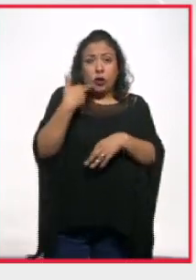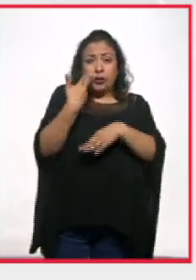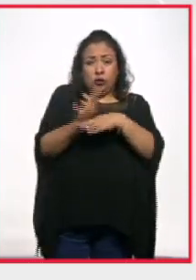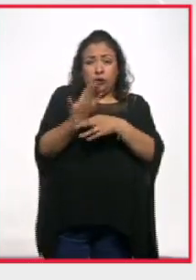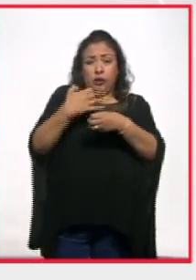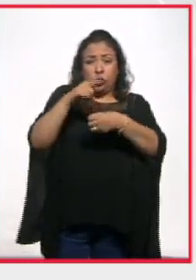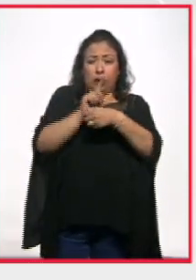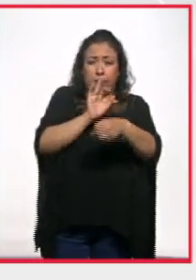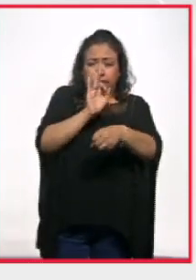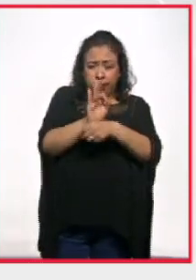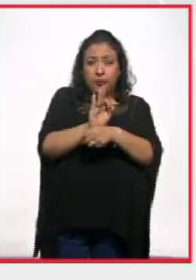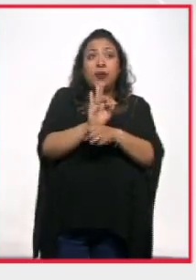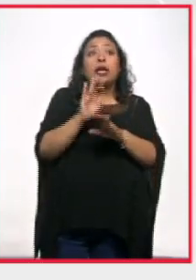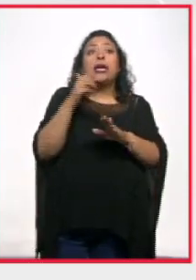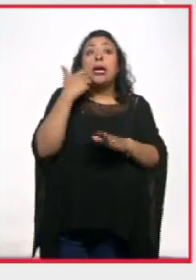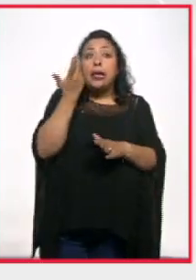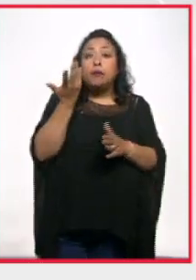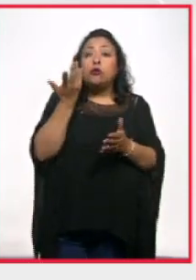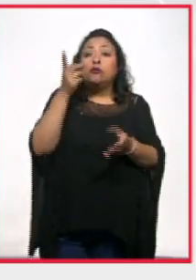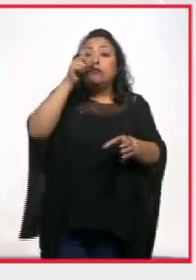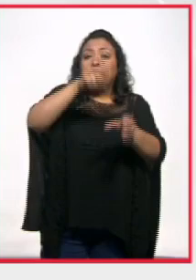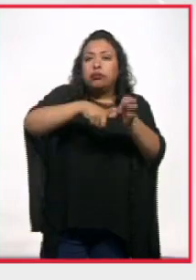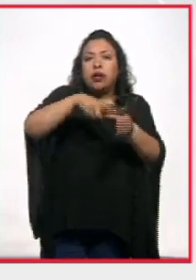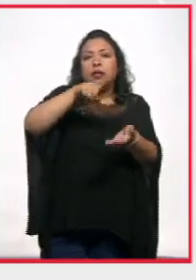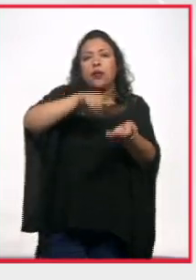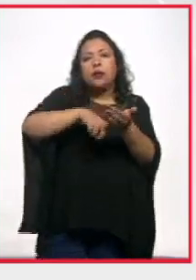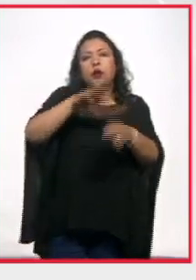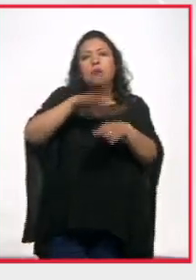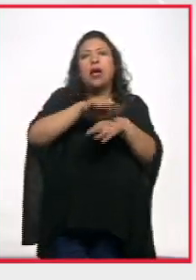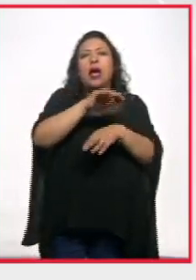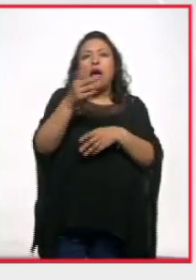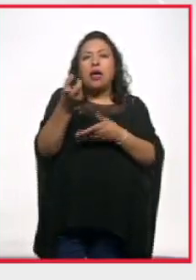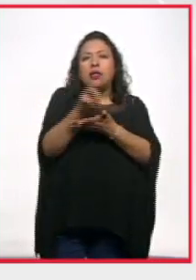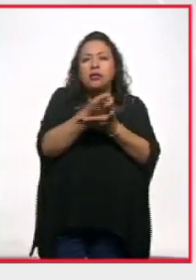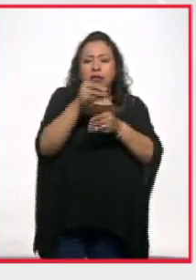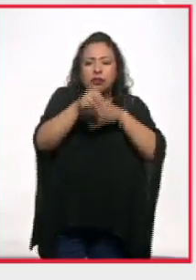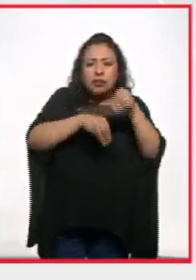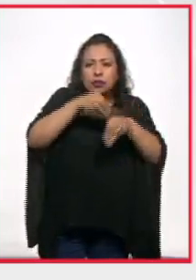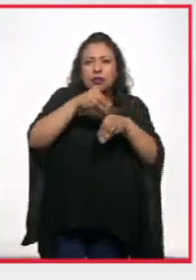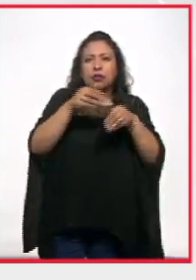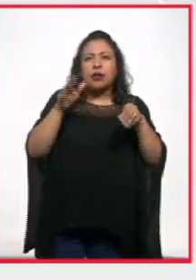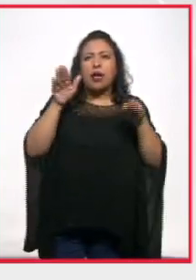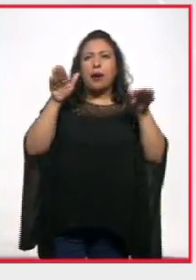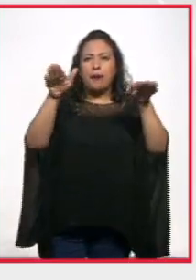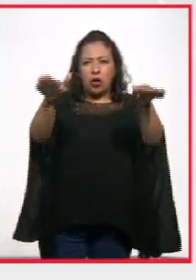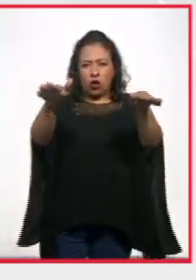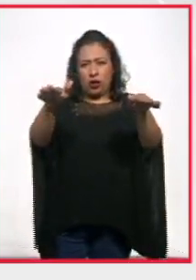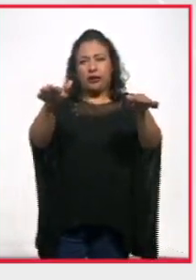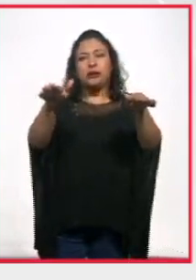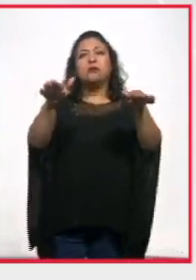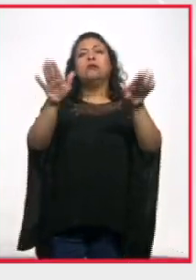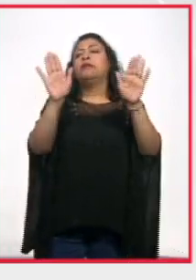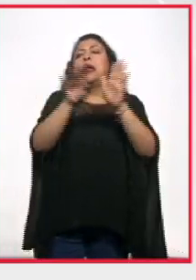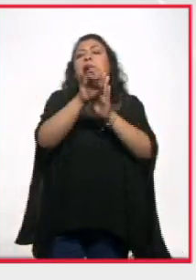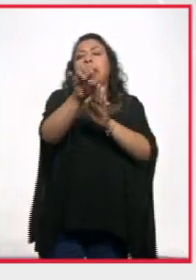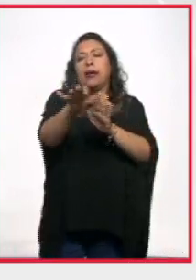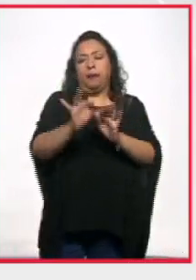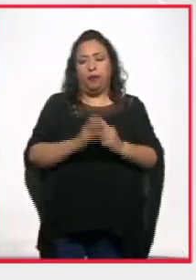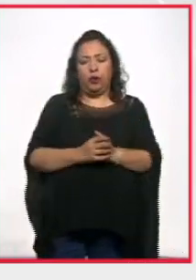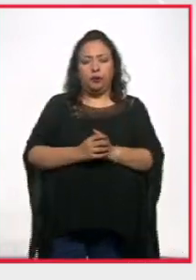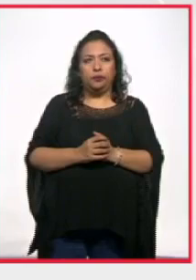responsabilidad social, estamos intentando incursionar un poquito más a diseñar los aviones. Bueno, te voy a poner unos